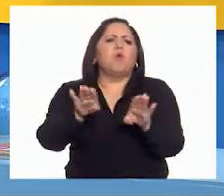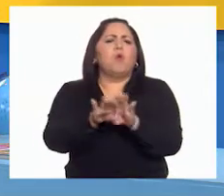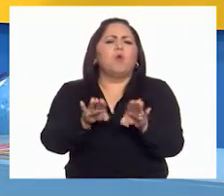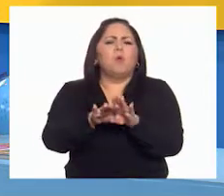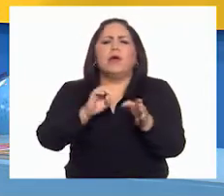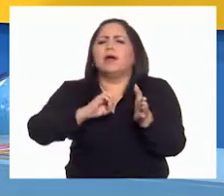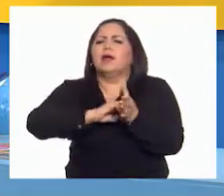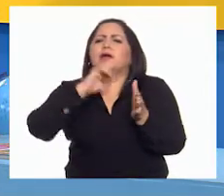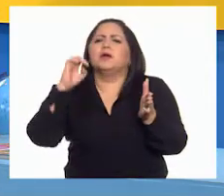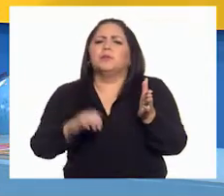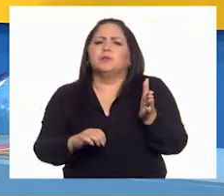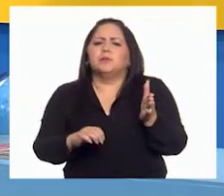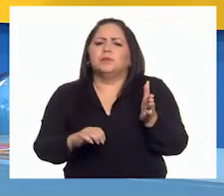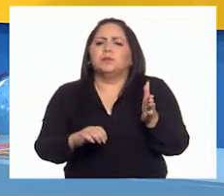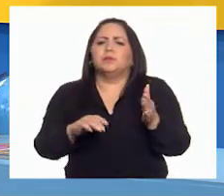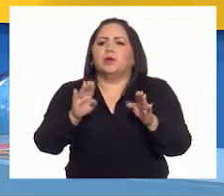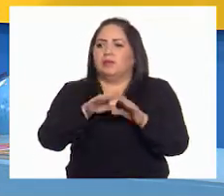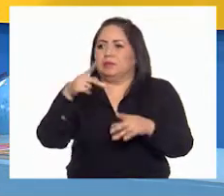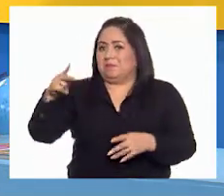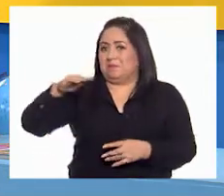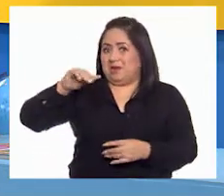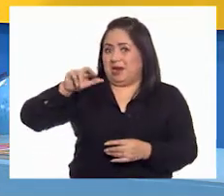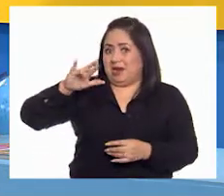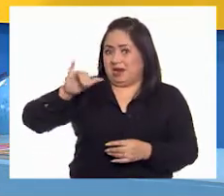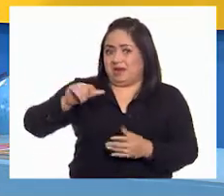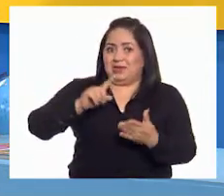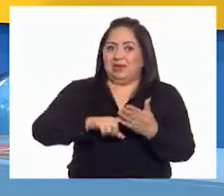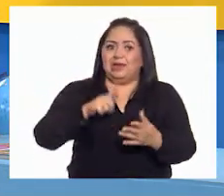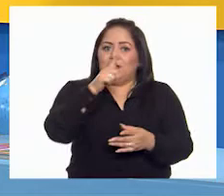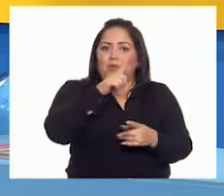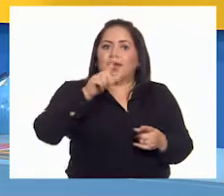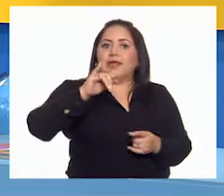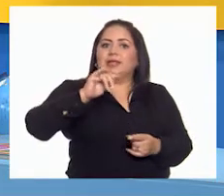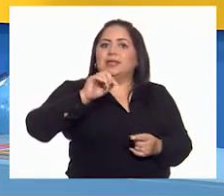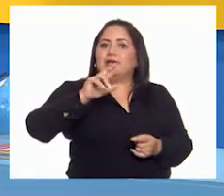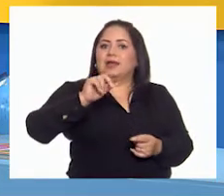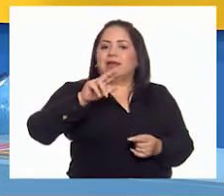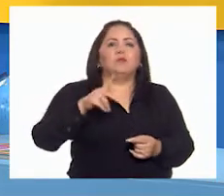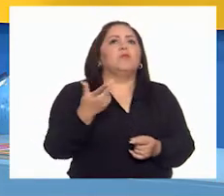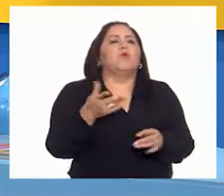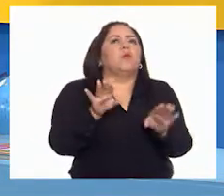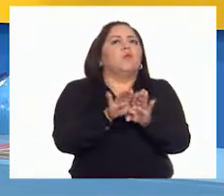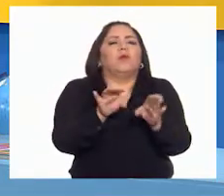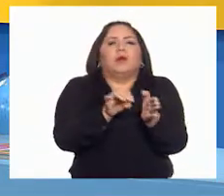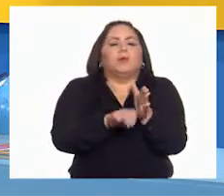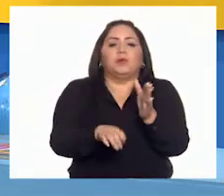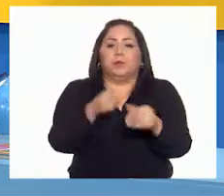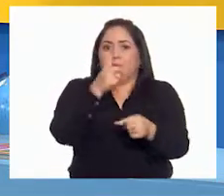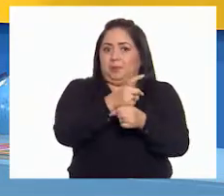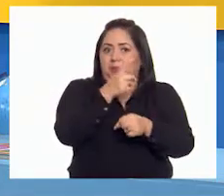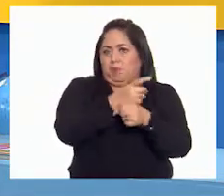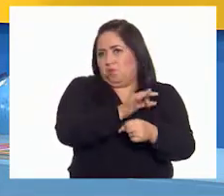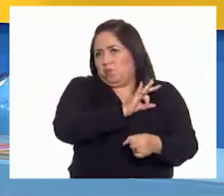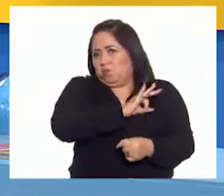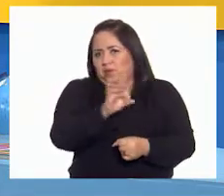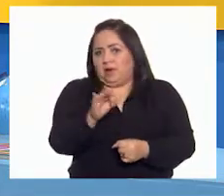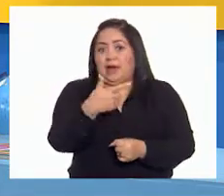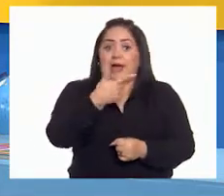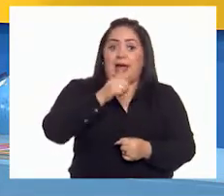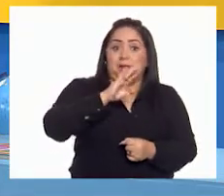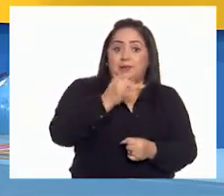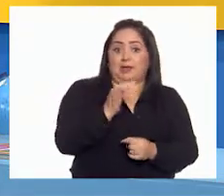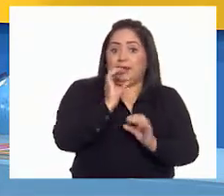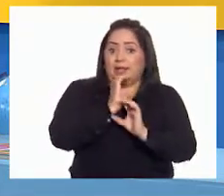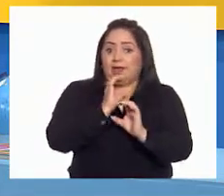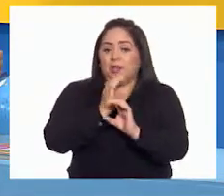los ejemplos de María en lenguaje literal? Por ejemplo, el primero podría ser Gaby